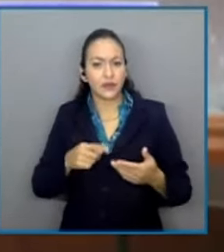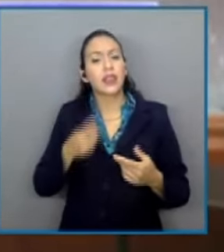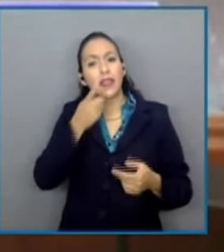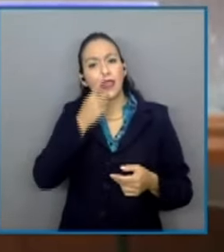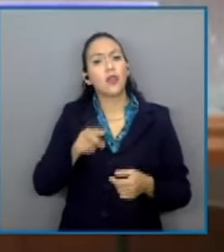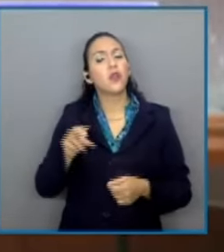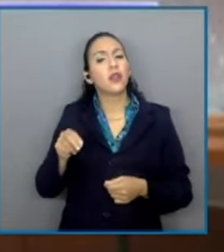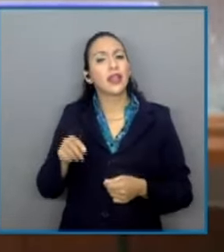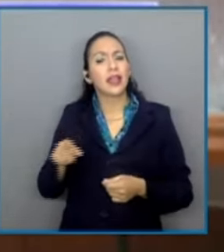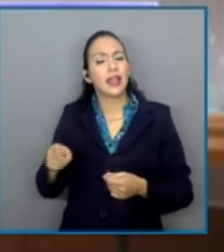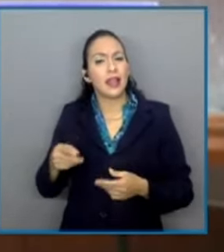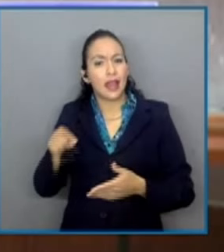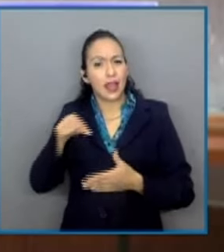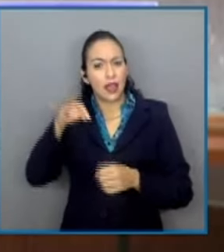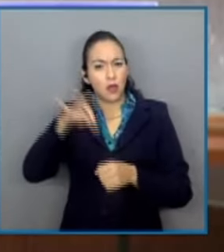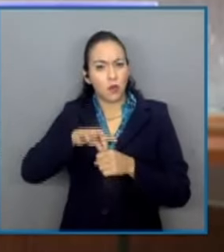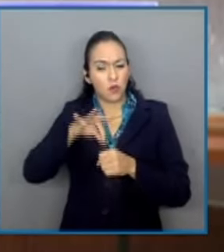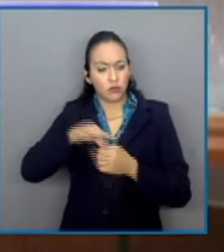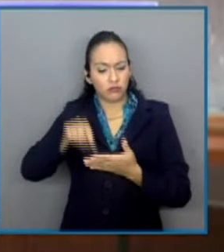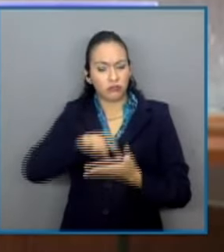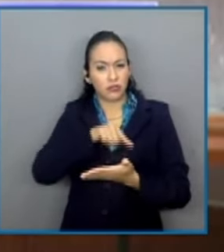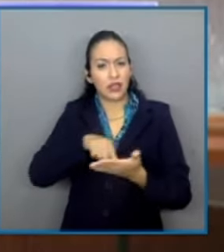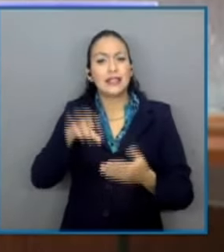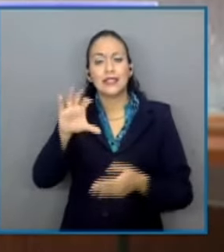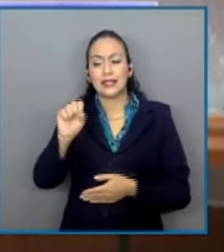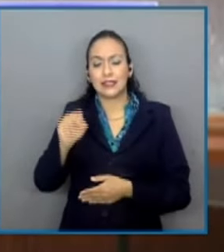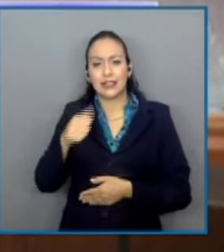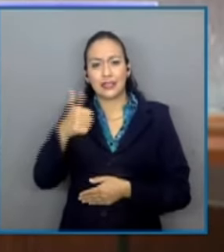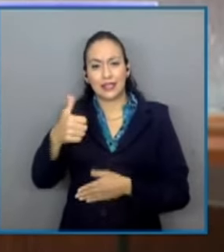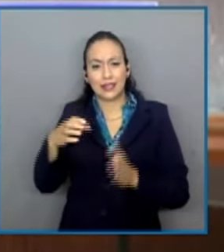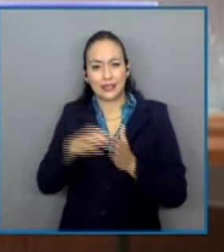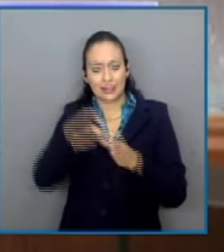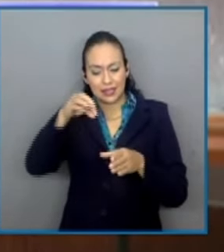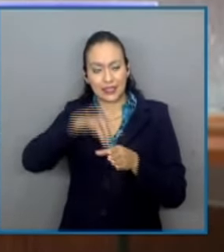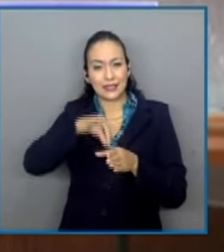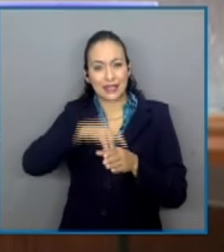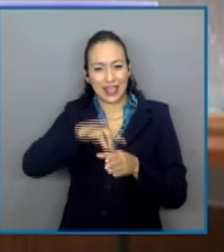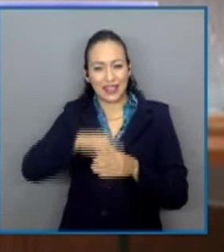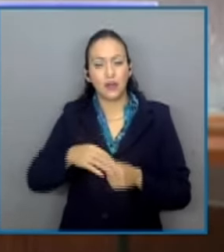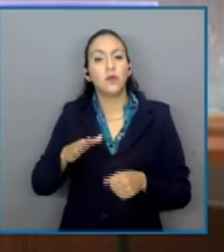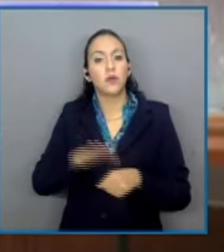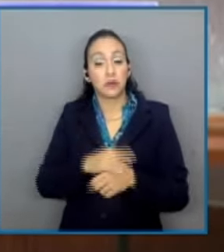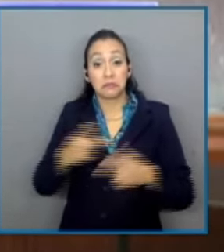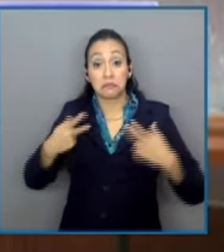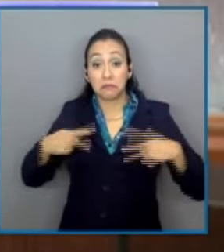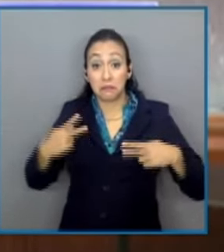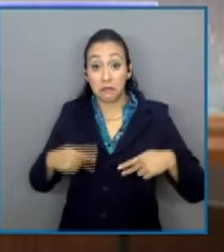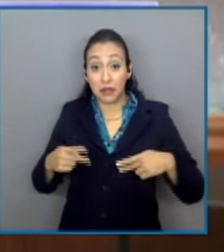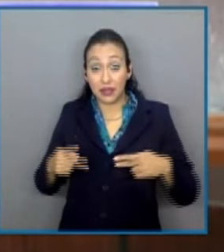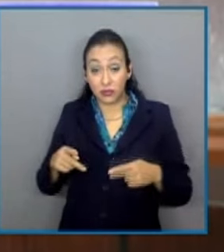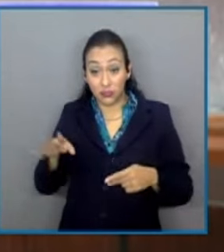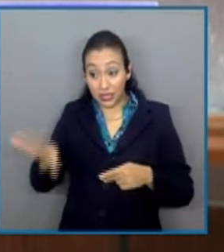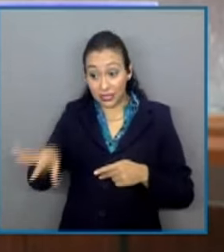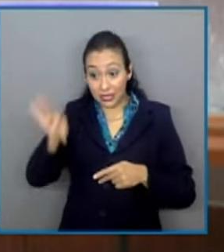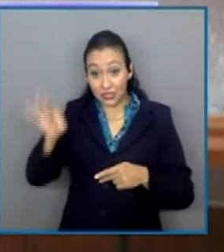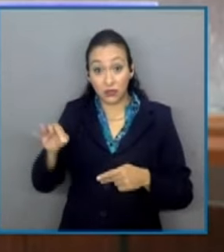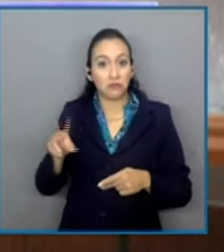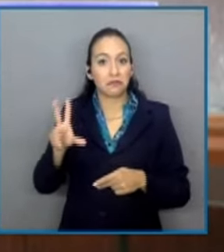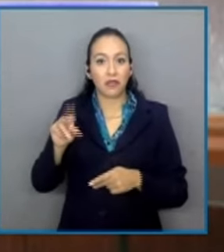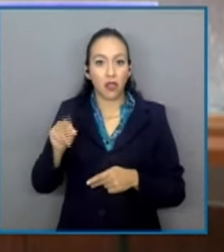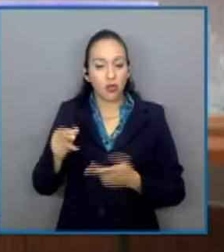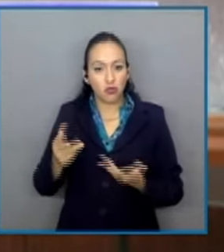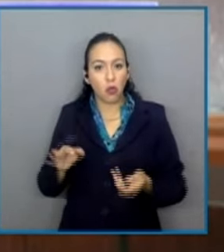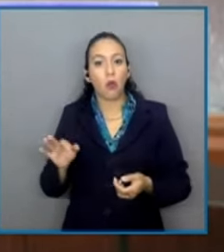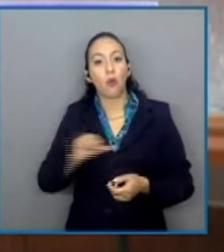en 66 casillas por estar integradas por personas que no pertenecían a la sección electoral o por haberse instalado en un